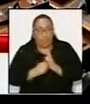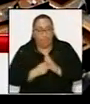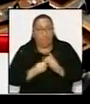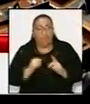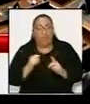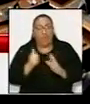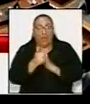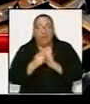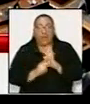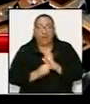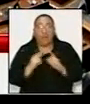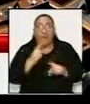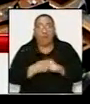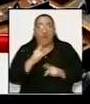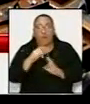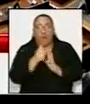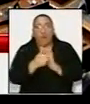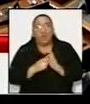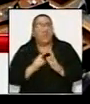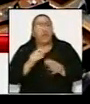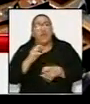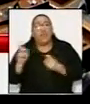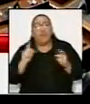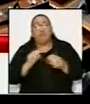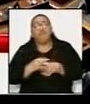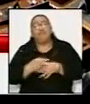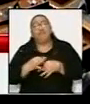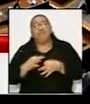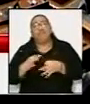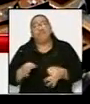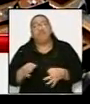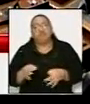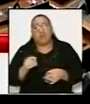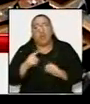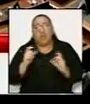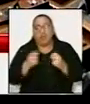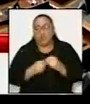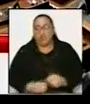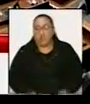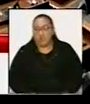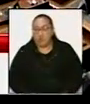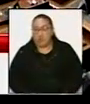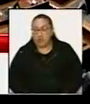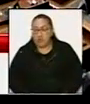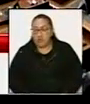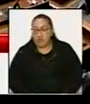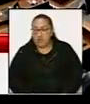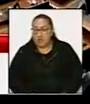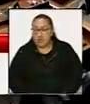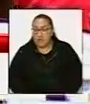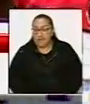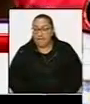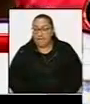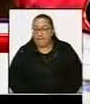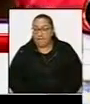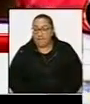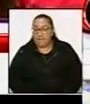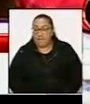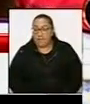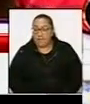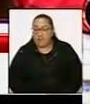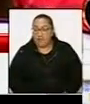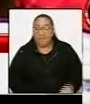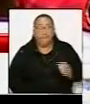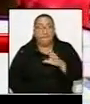si no el debate se diluye en el análisis de cada congresista con respecto a todos los artículos y no aterrizamos en